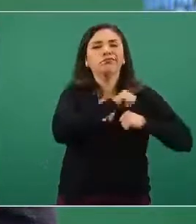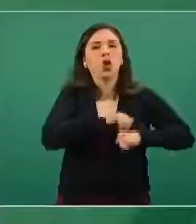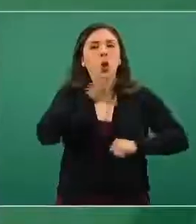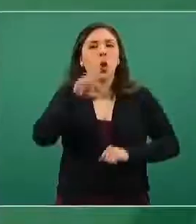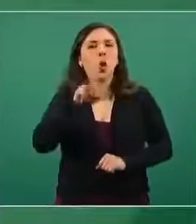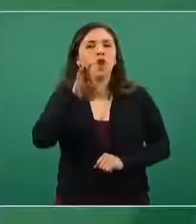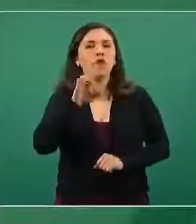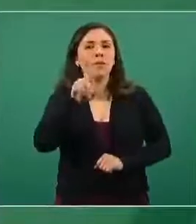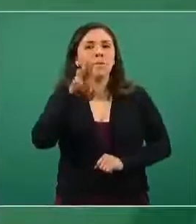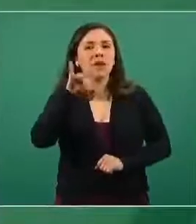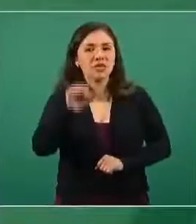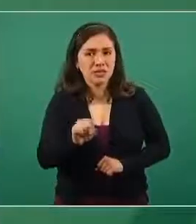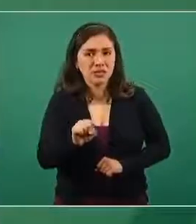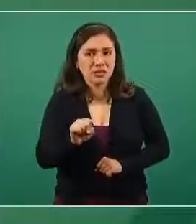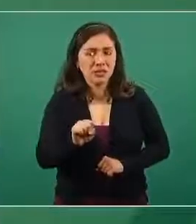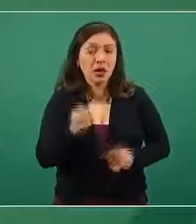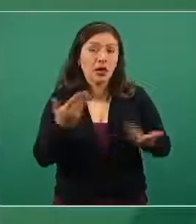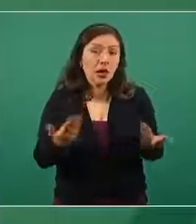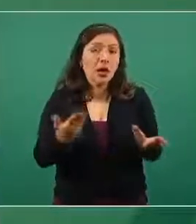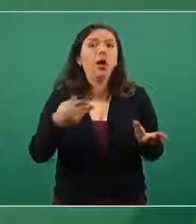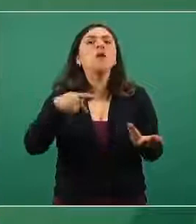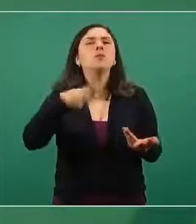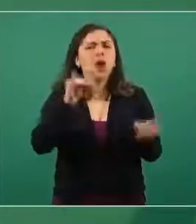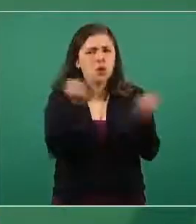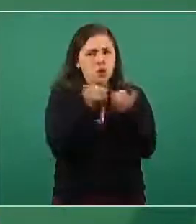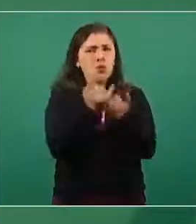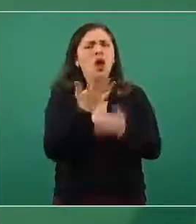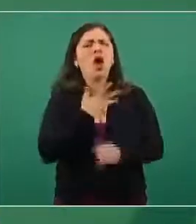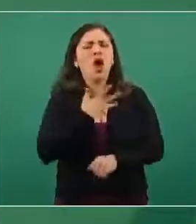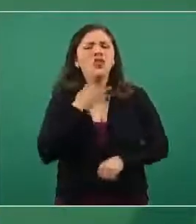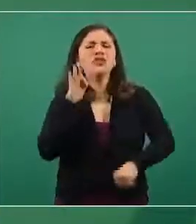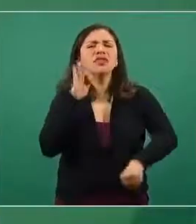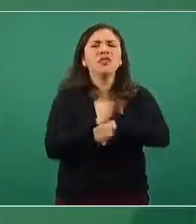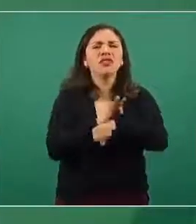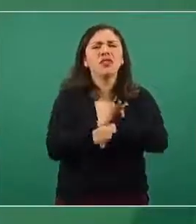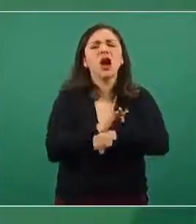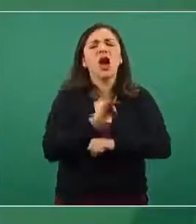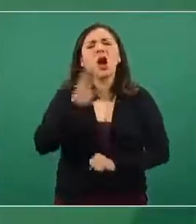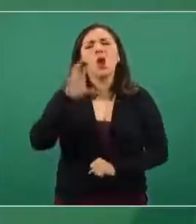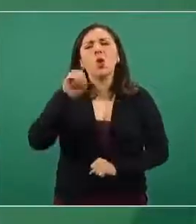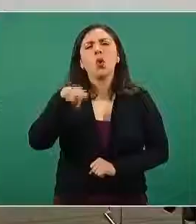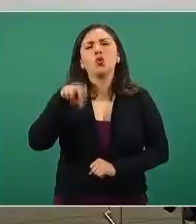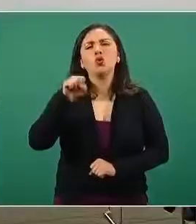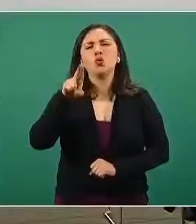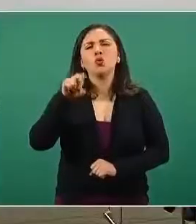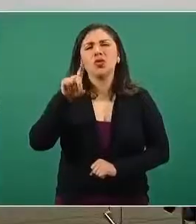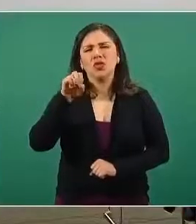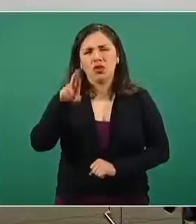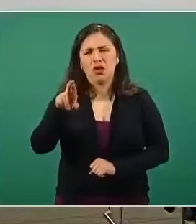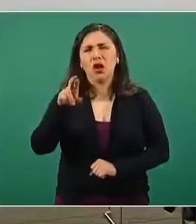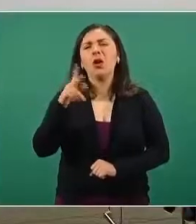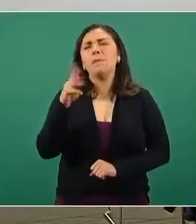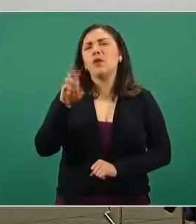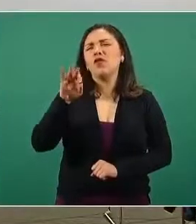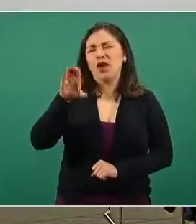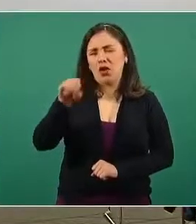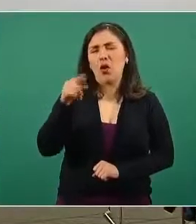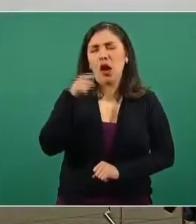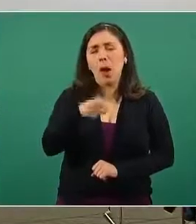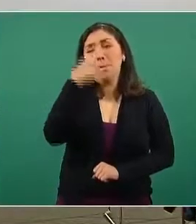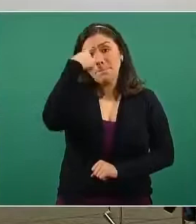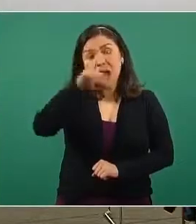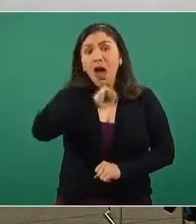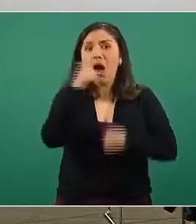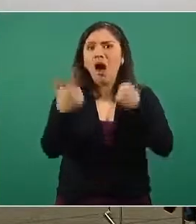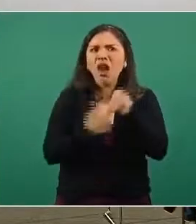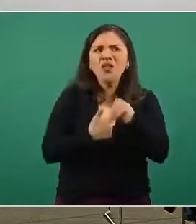también tenemos a la Defensoría del Consumidor para que en su momento pueda recibir denuncias